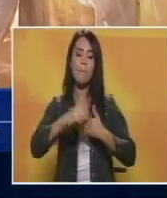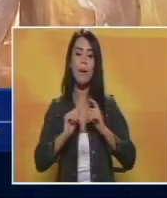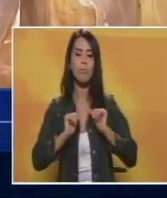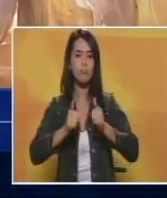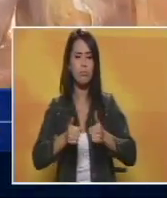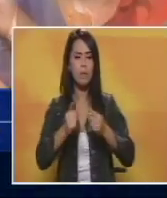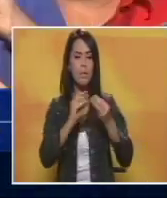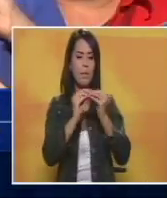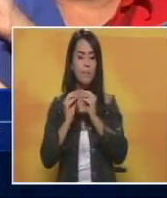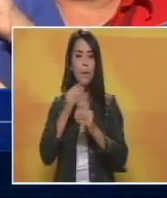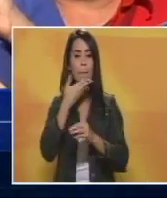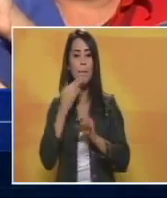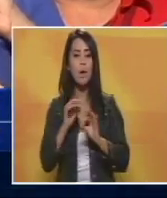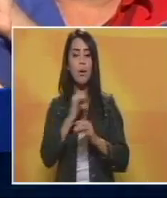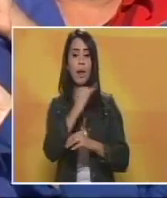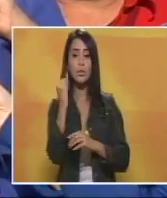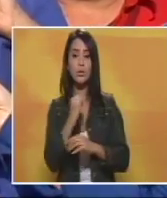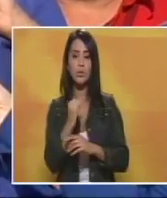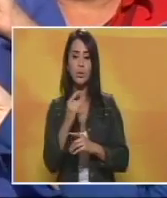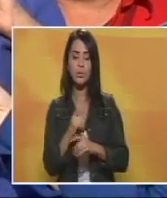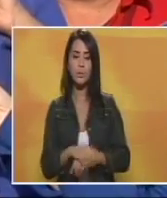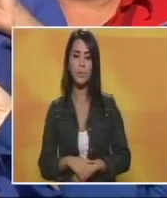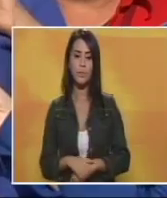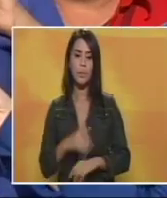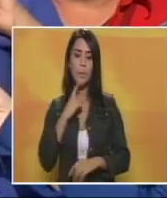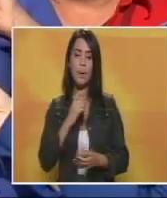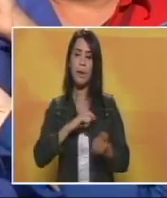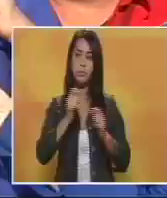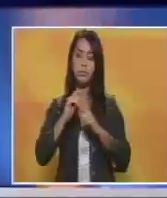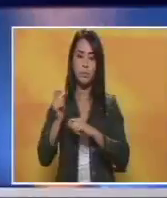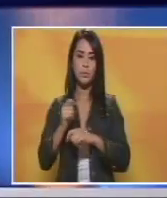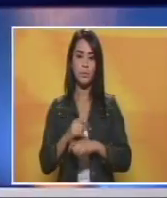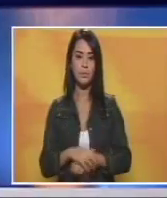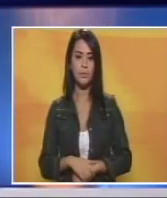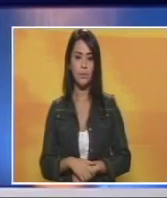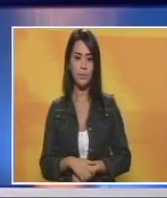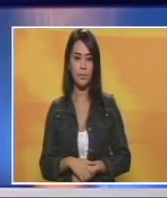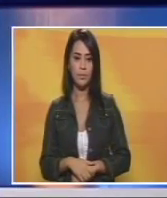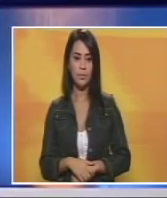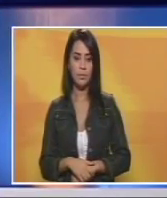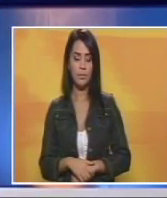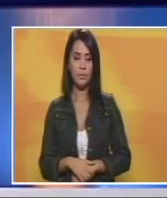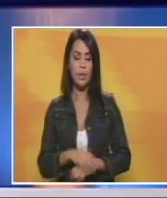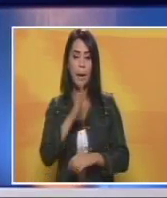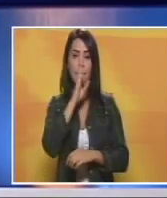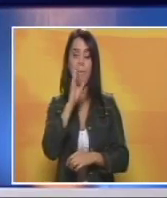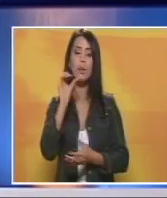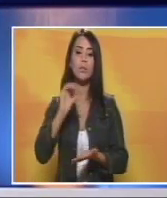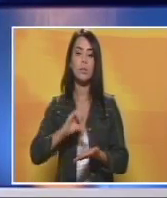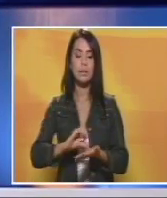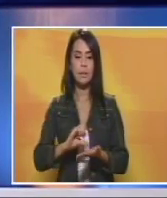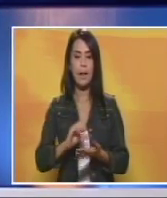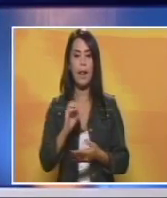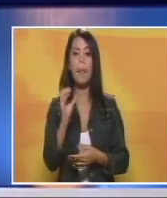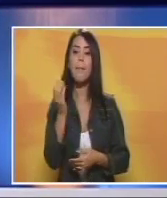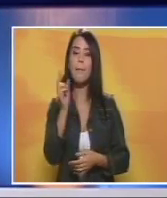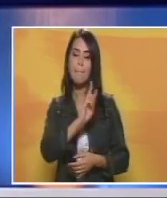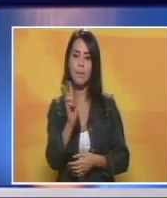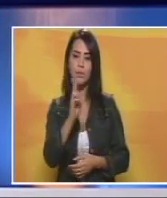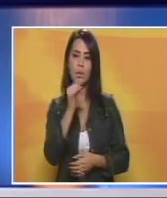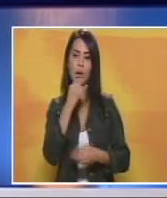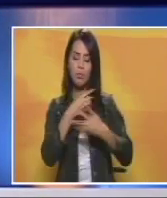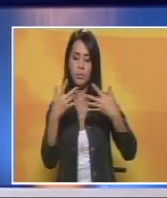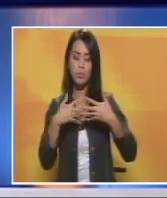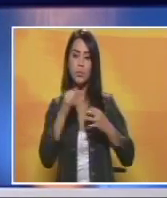recuperación de la estatal Carbo Zulia para la importación del mineral. El Banco Central de Venezuela informó en un comunicado